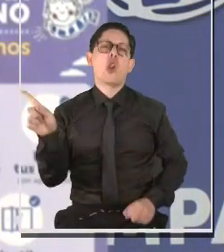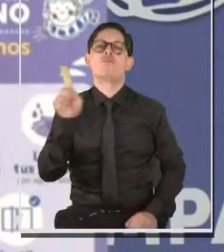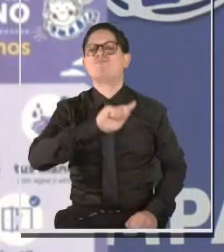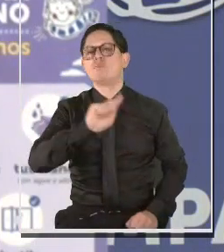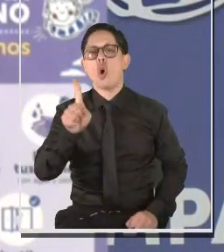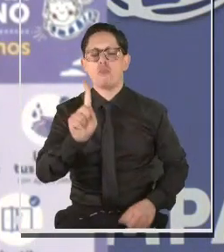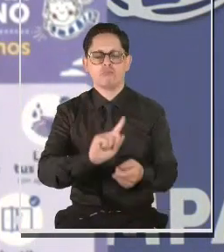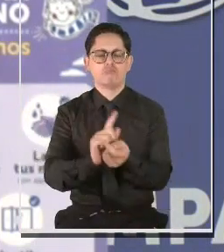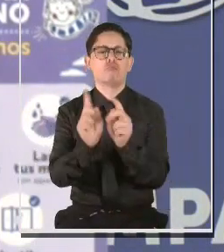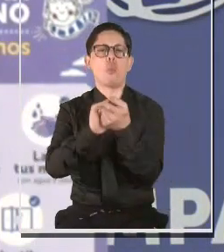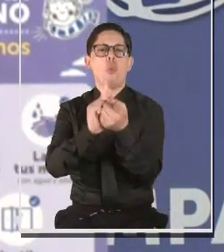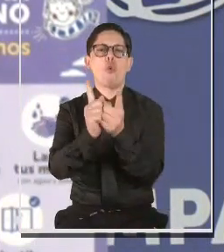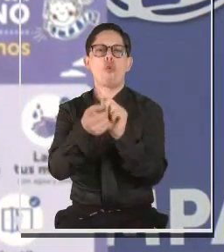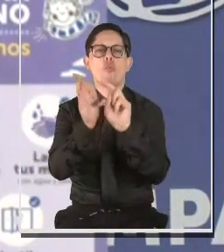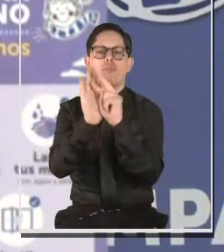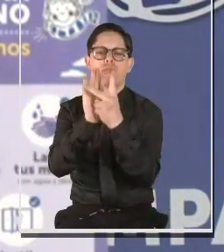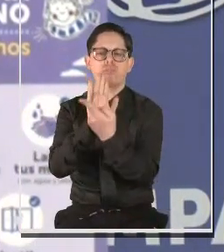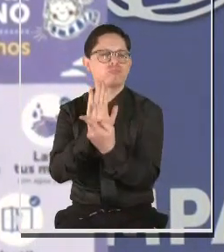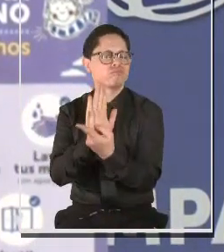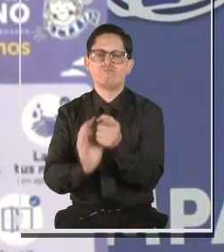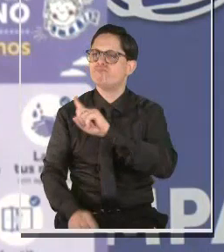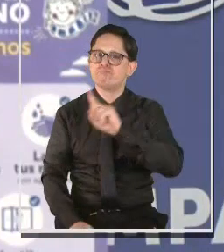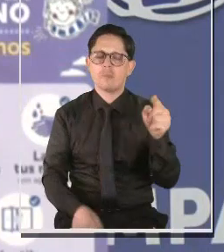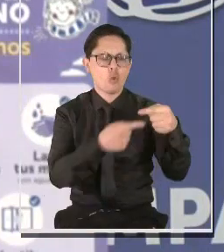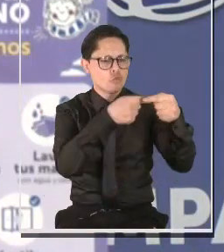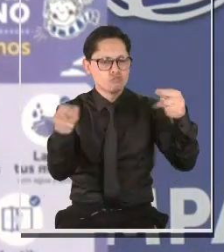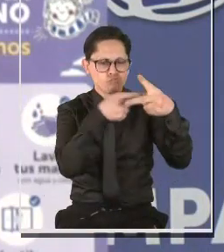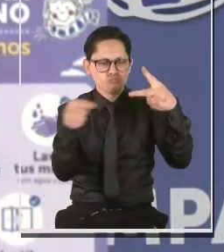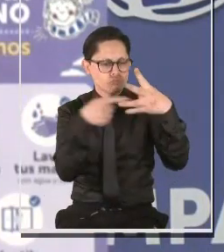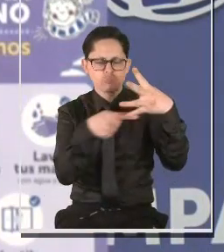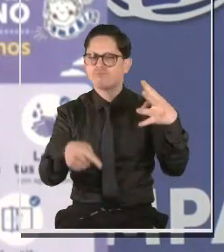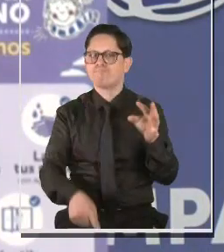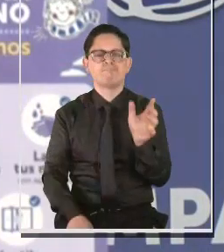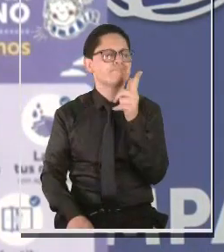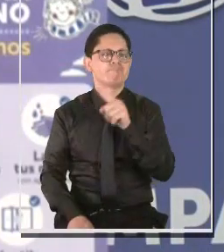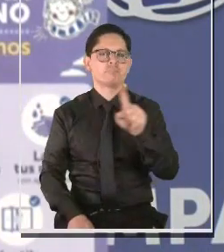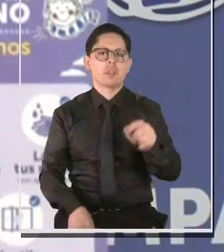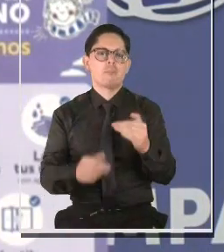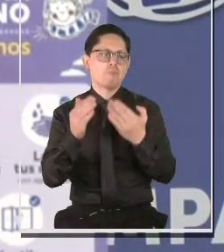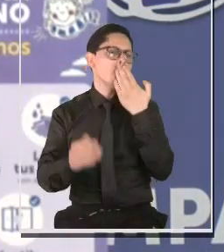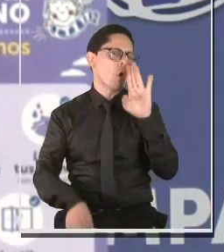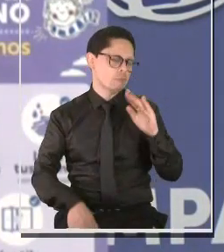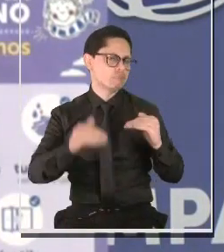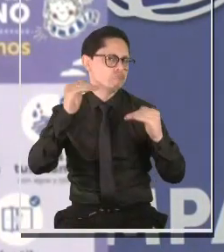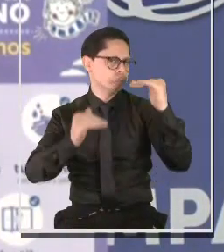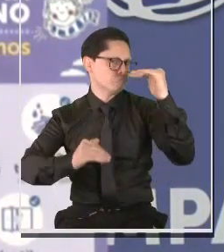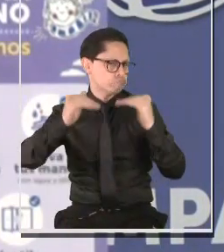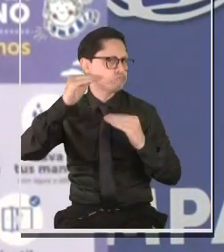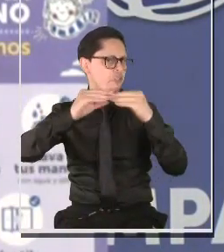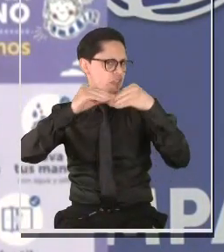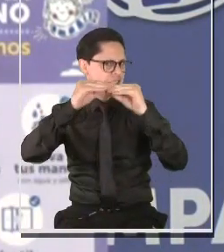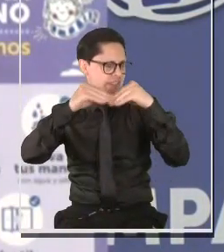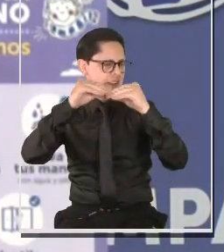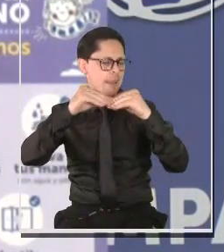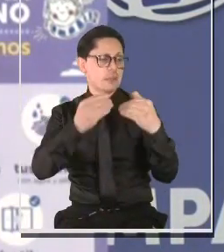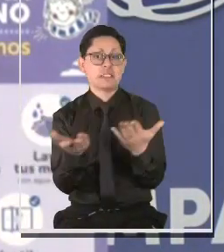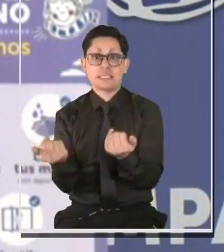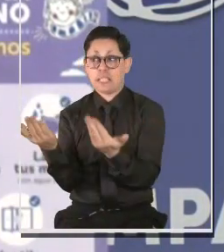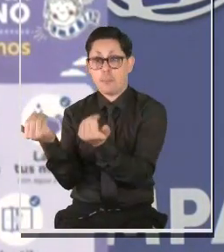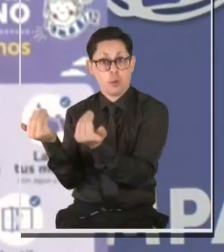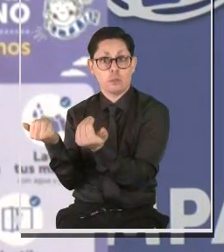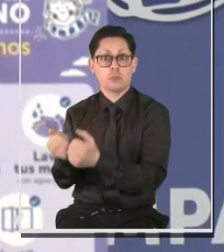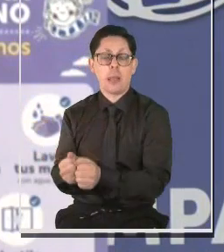ha tenido modificación en las últimas semanas y por tanto eso nos permite una mayor flexibilidad en caso de que requiriéramos